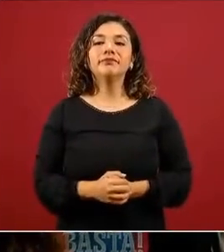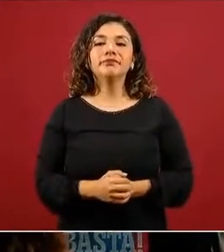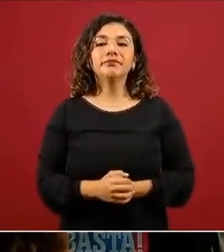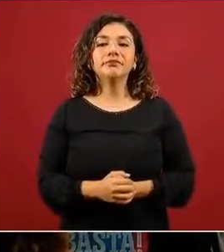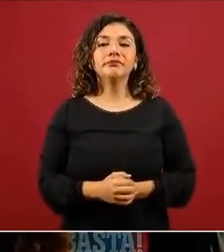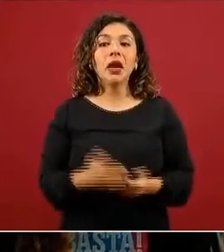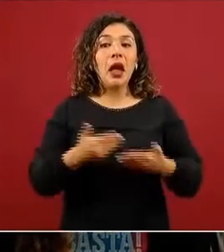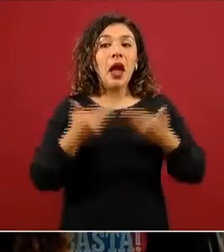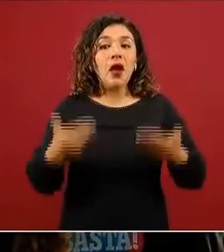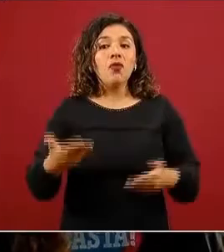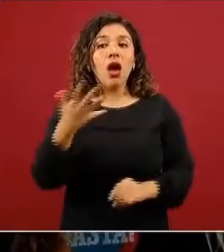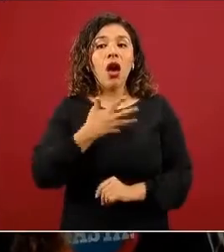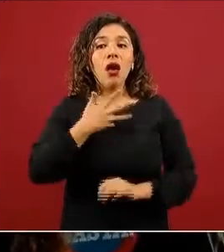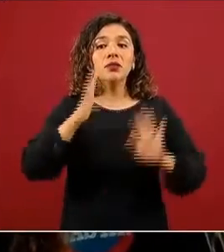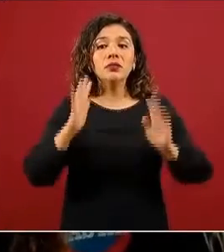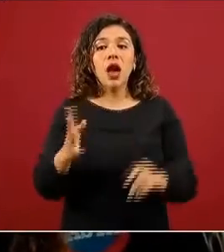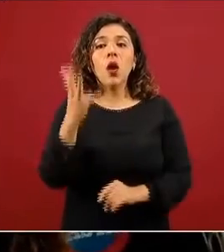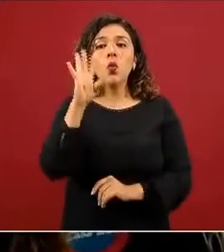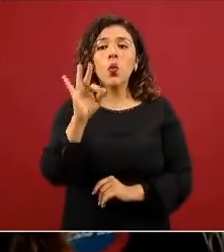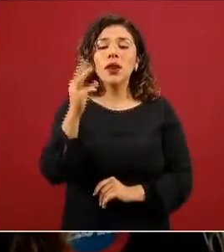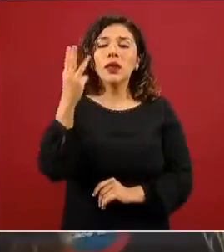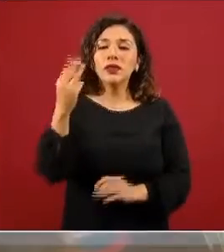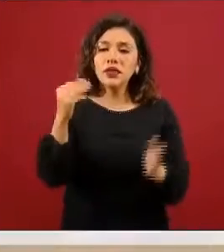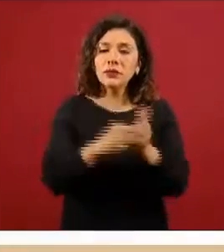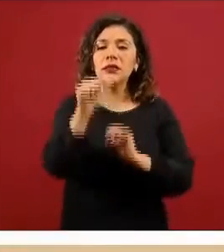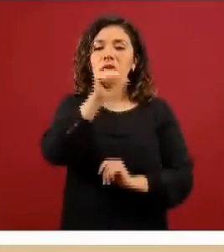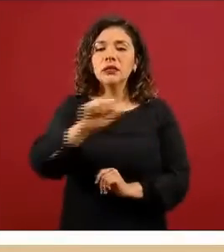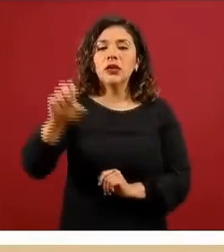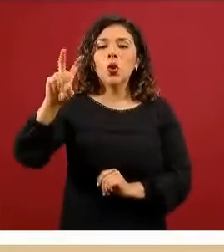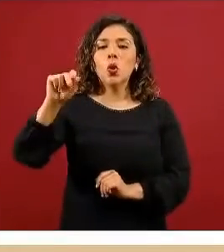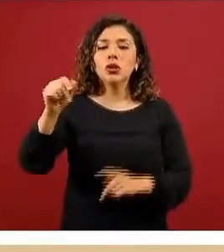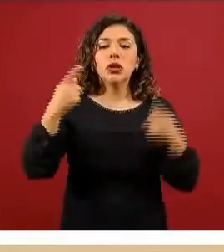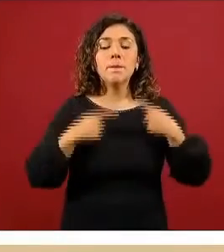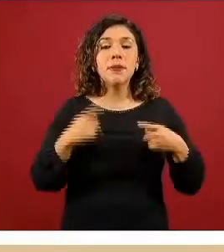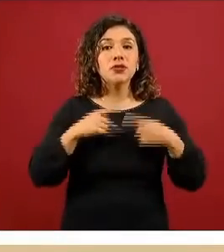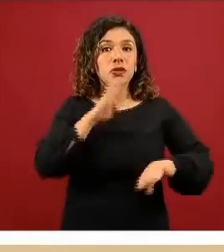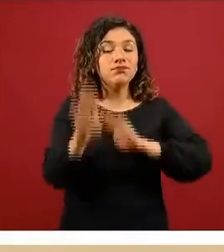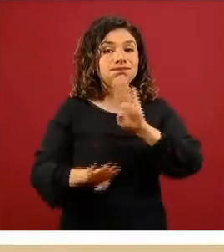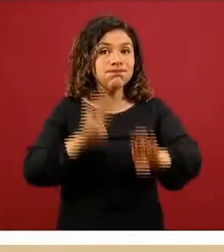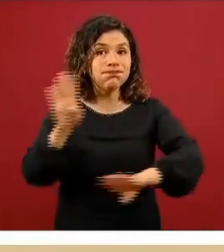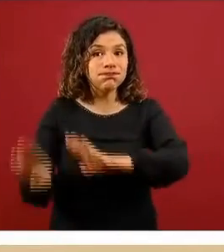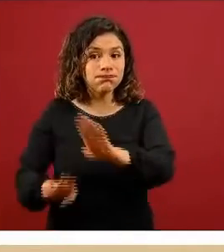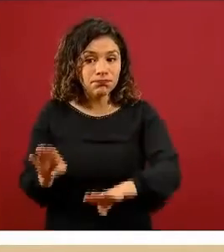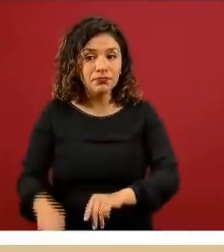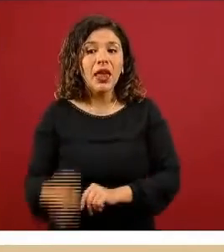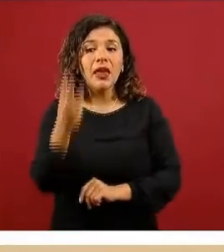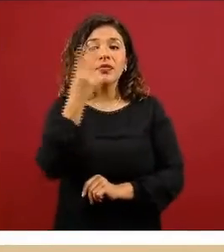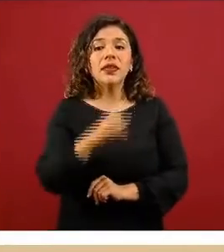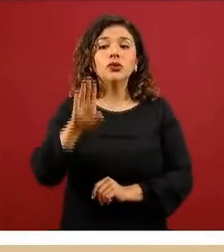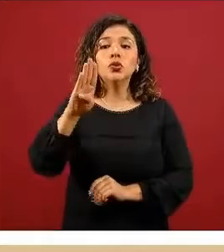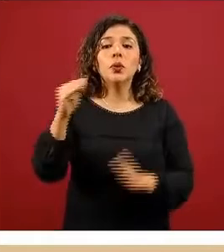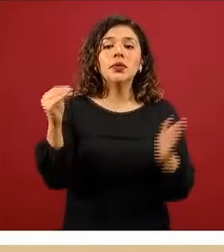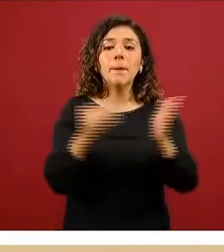Sumamos ya 43.680 defunciones y